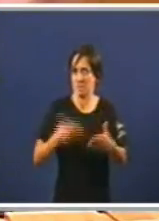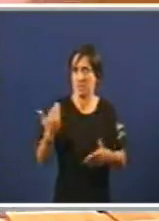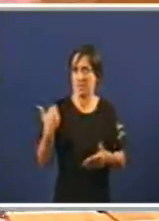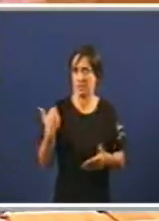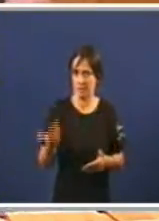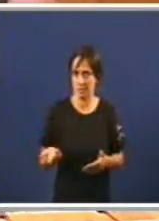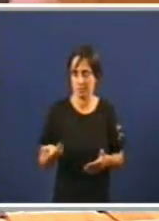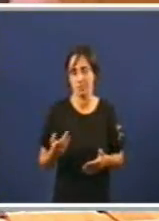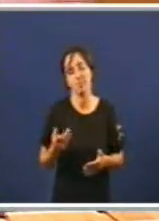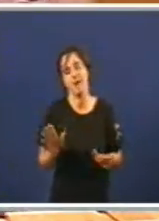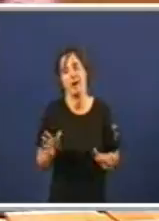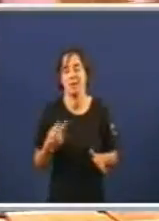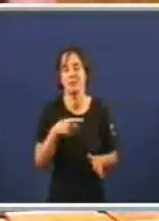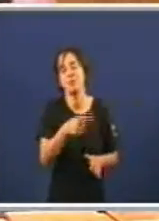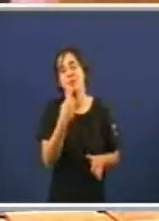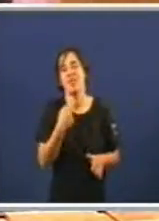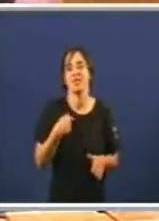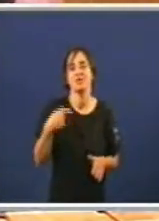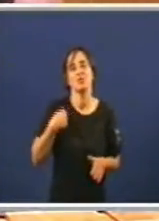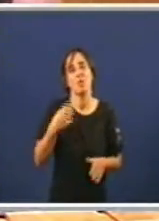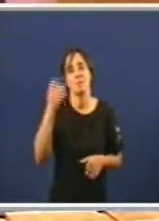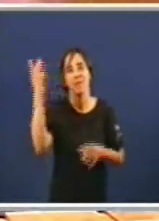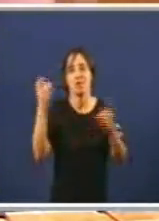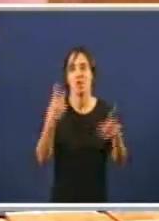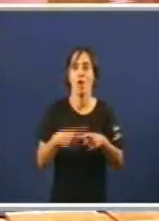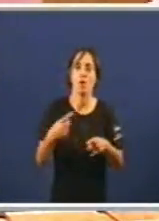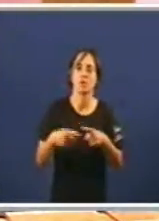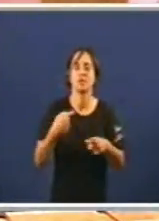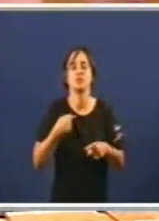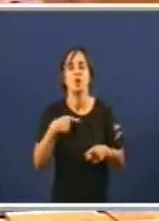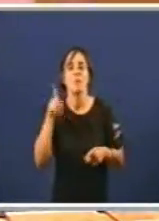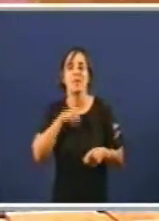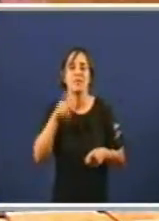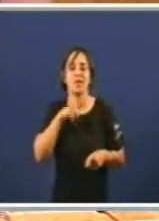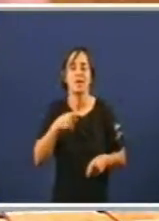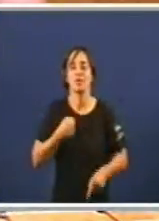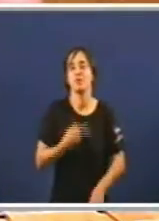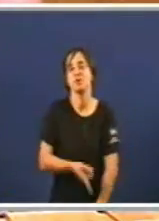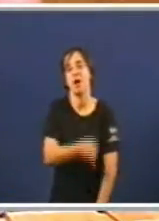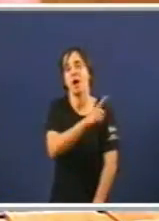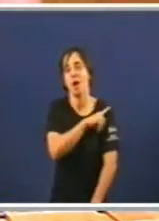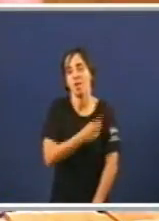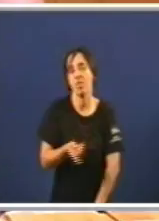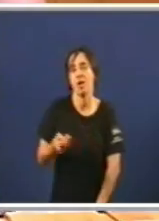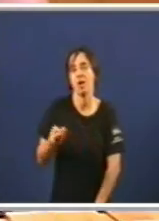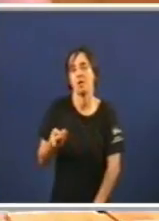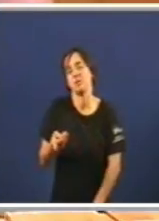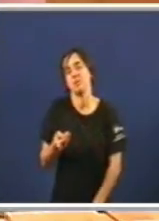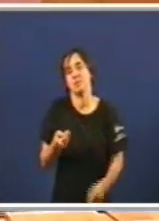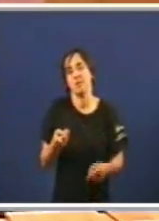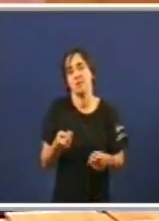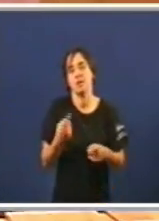Pero mentimos e inventámonos cousas. E somos exaxeradas e non sei cantas, de verdade,